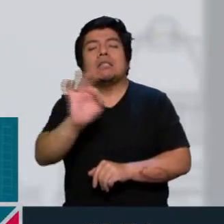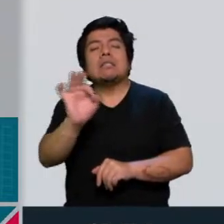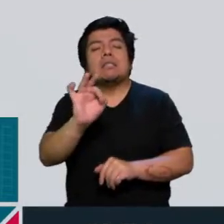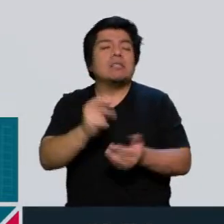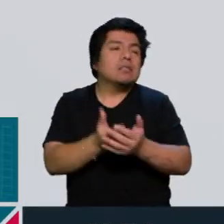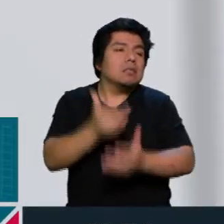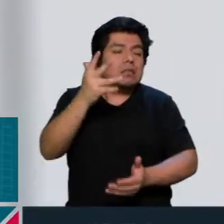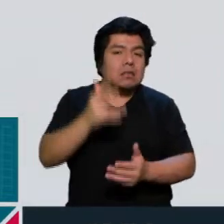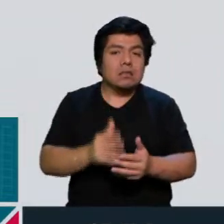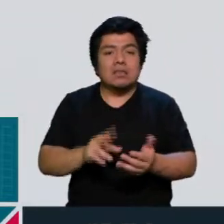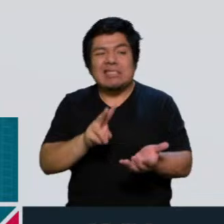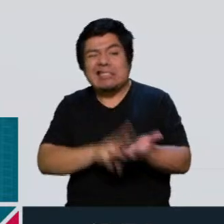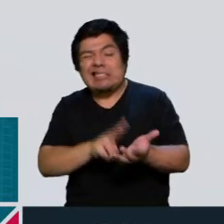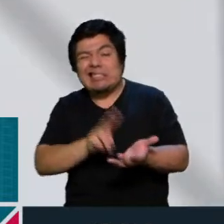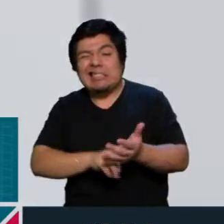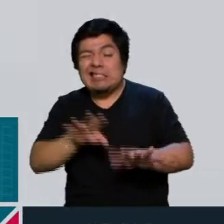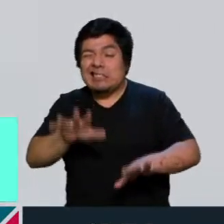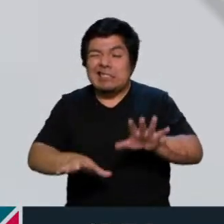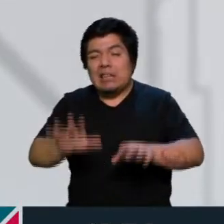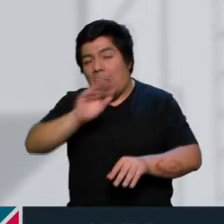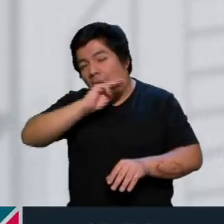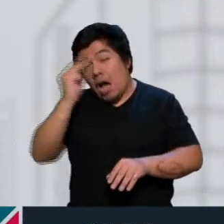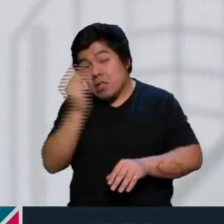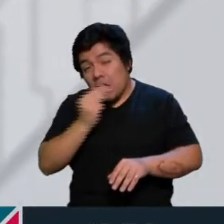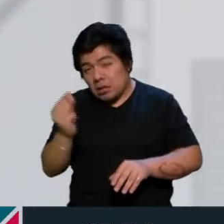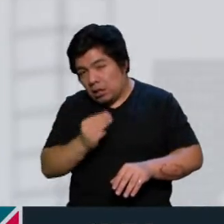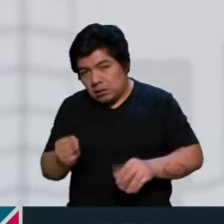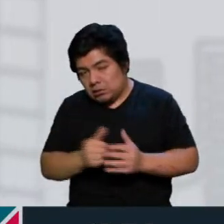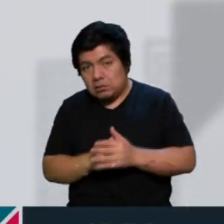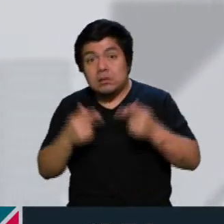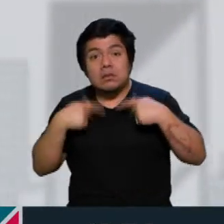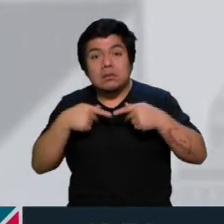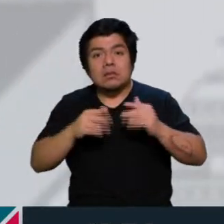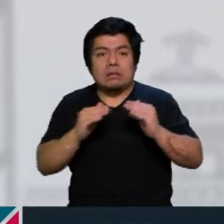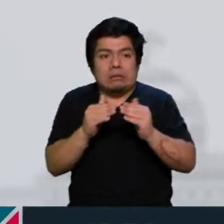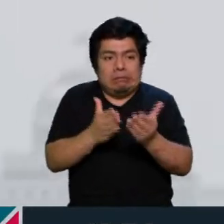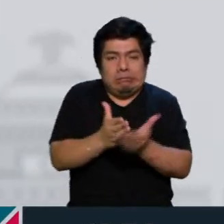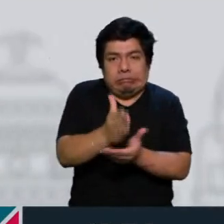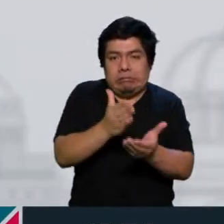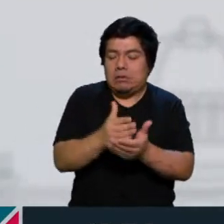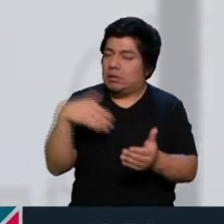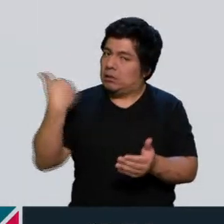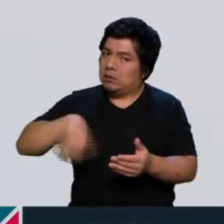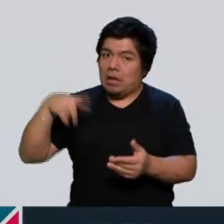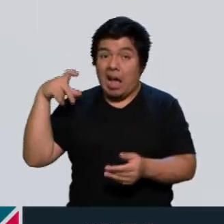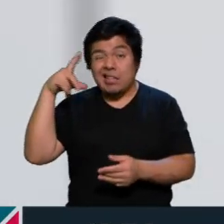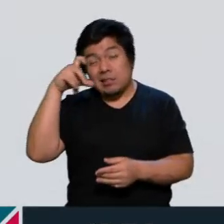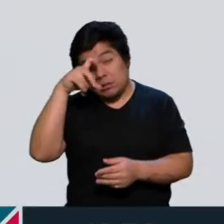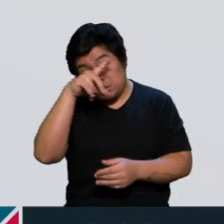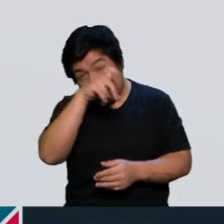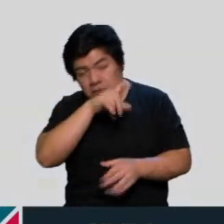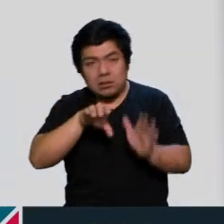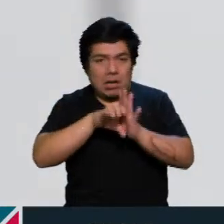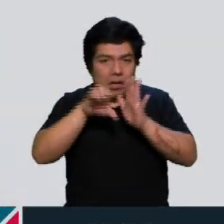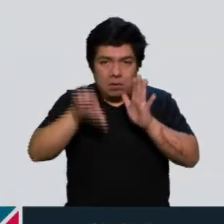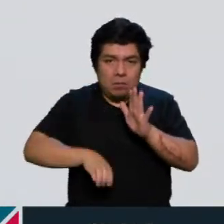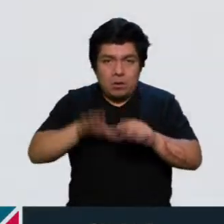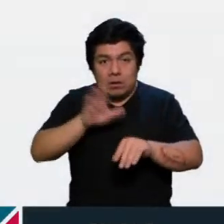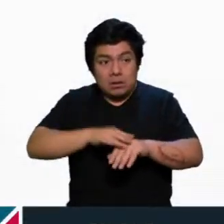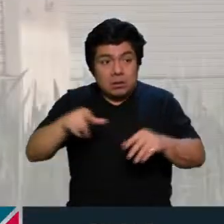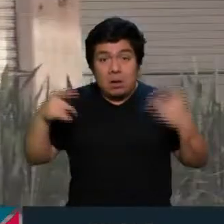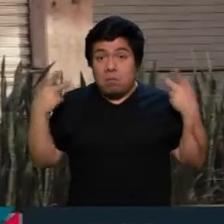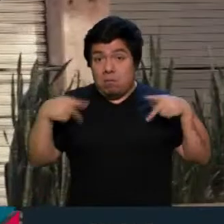incrementa, empeora, digamos, la situación de asequibilidad de la vivienda. O sea, es más difícil cuando incrementa